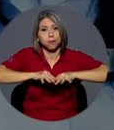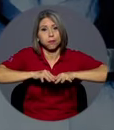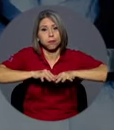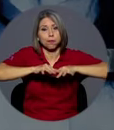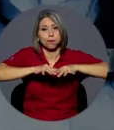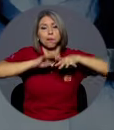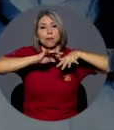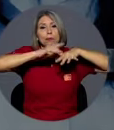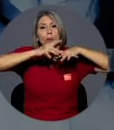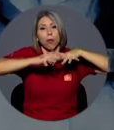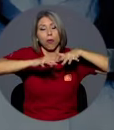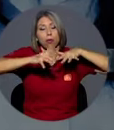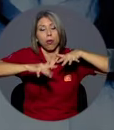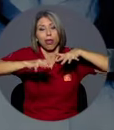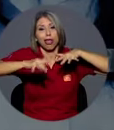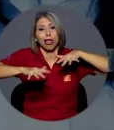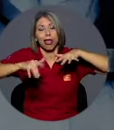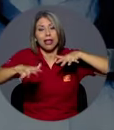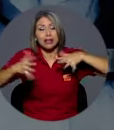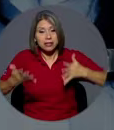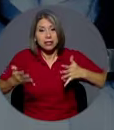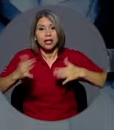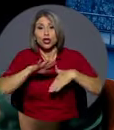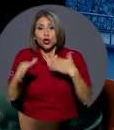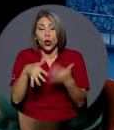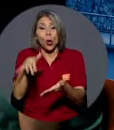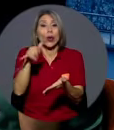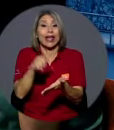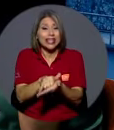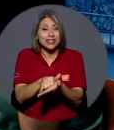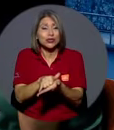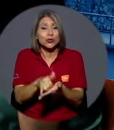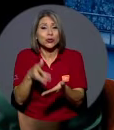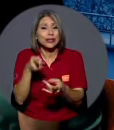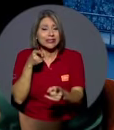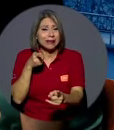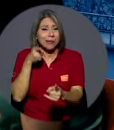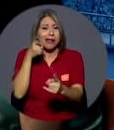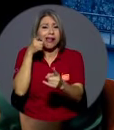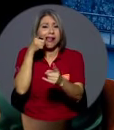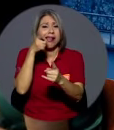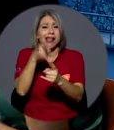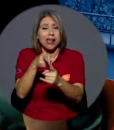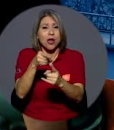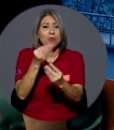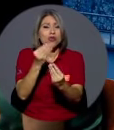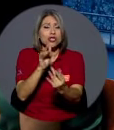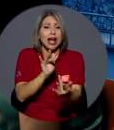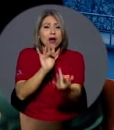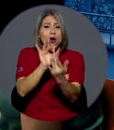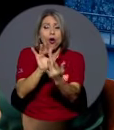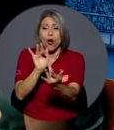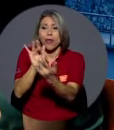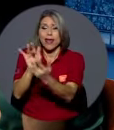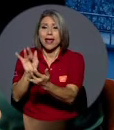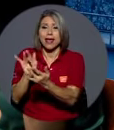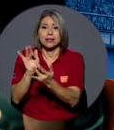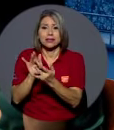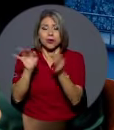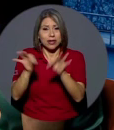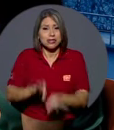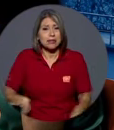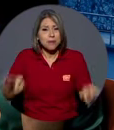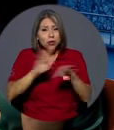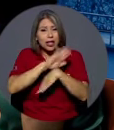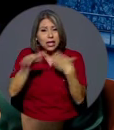aparecer los primeros deslizamientos, ¿verdad? Entonces todo va en una línea exactamente de mucha conexión y eso es lo que es